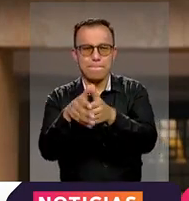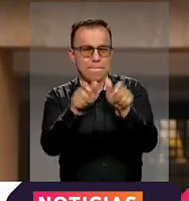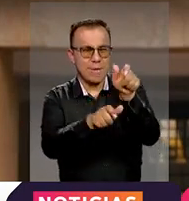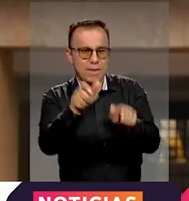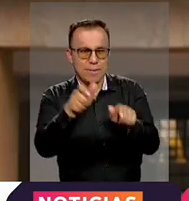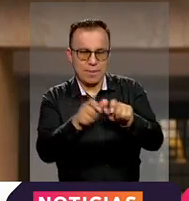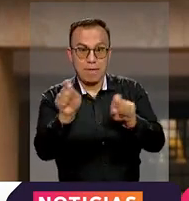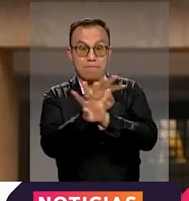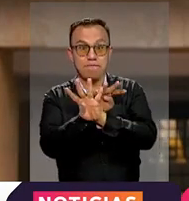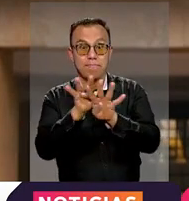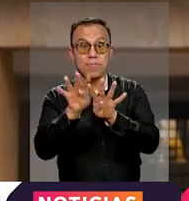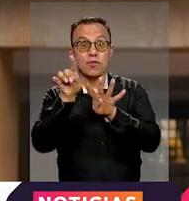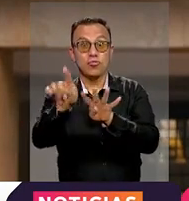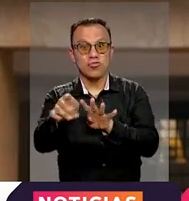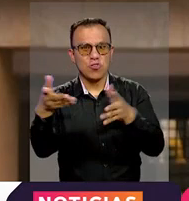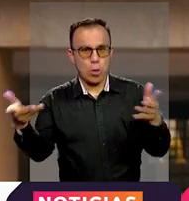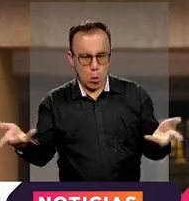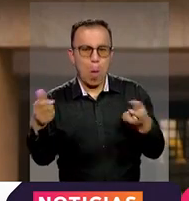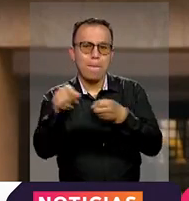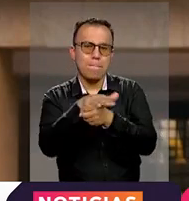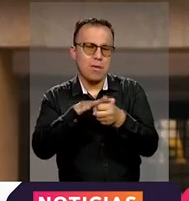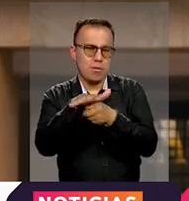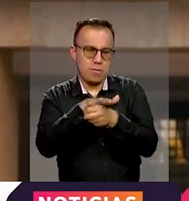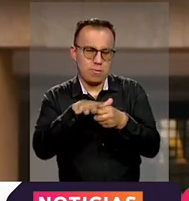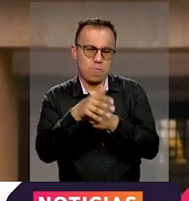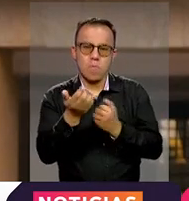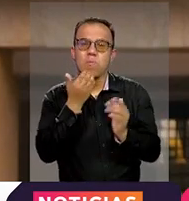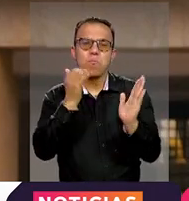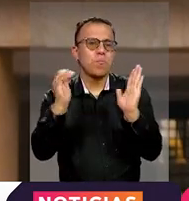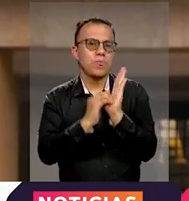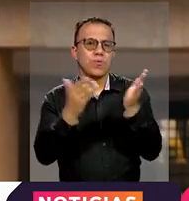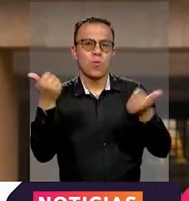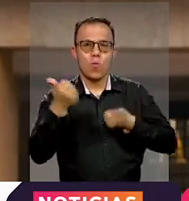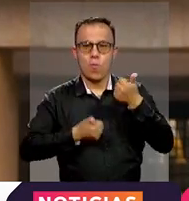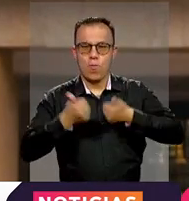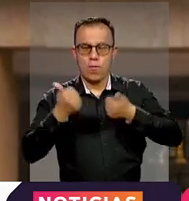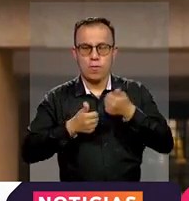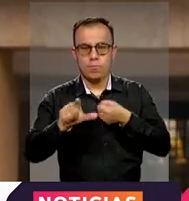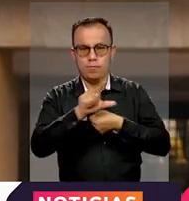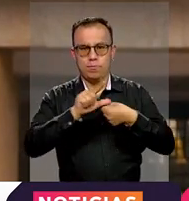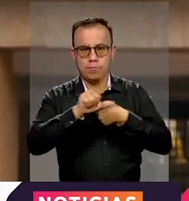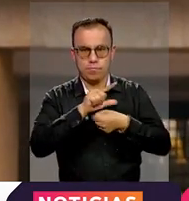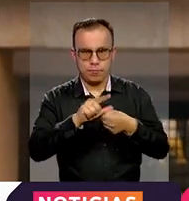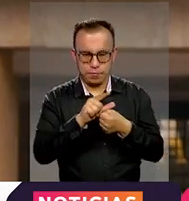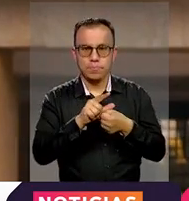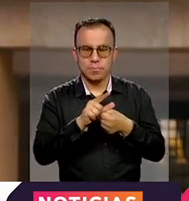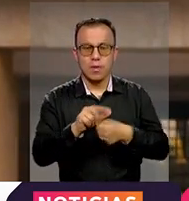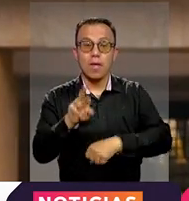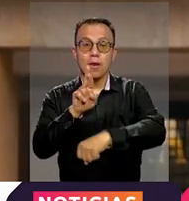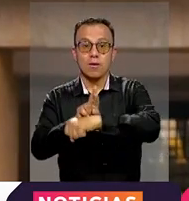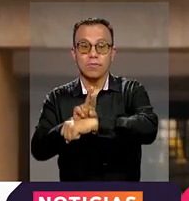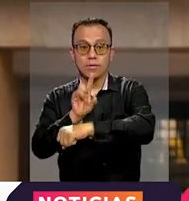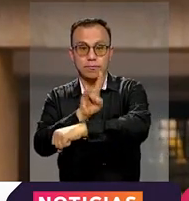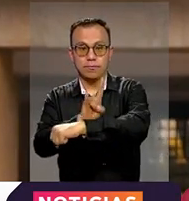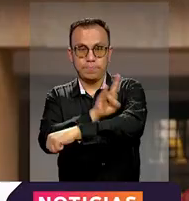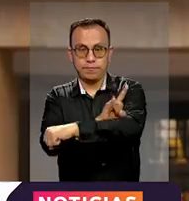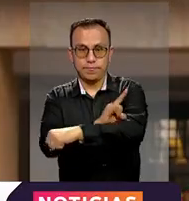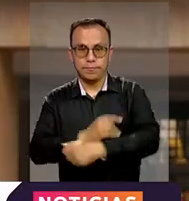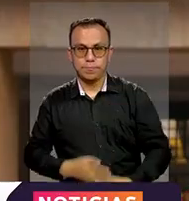de la primera línea de zonas barriales. Tal ejemplo es el de la localidad Rafael Uribe Uribe.